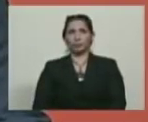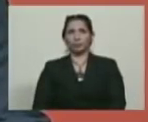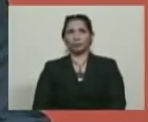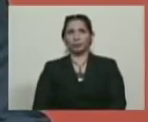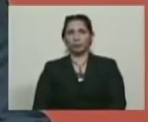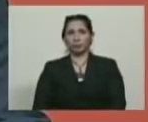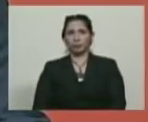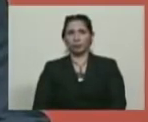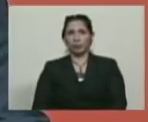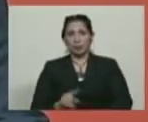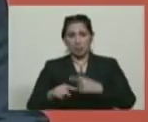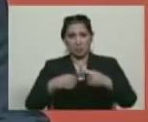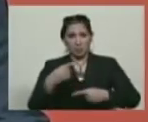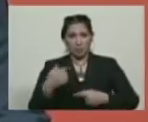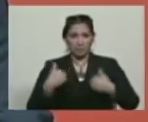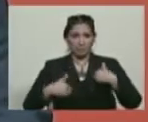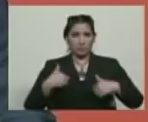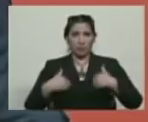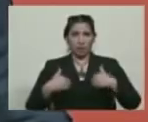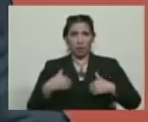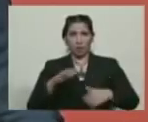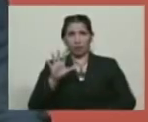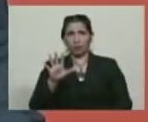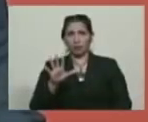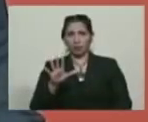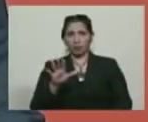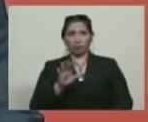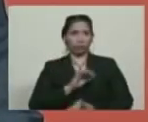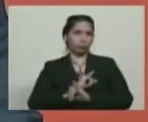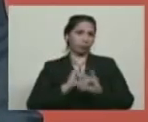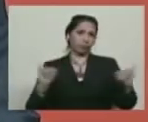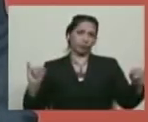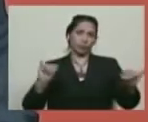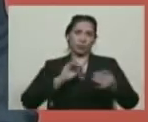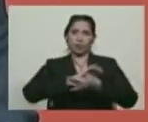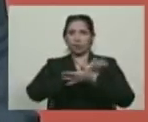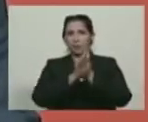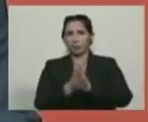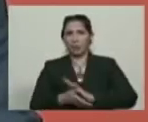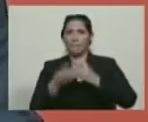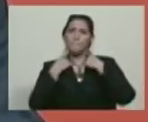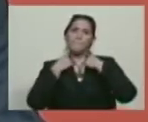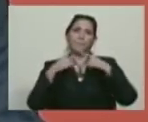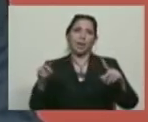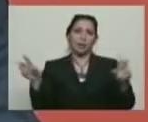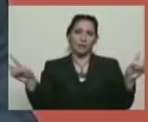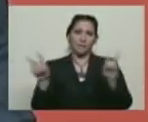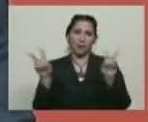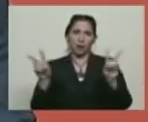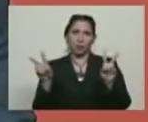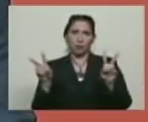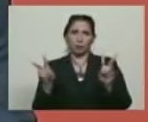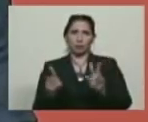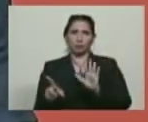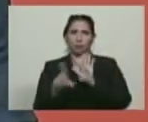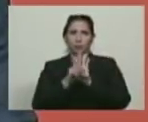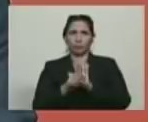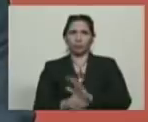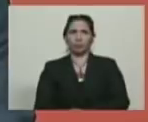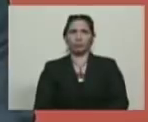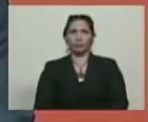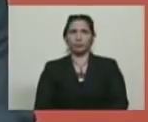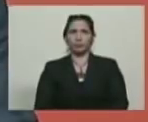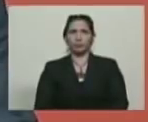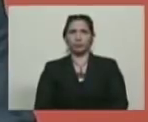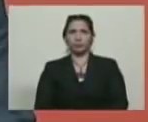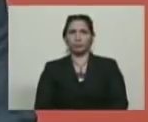miércoles 5 el billete anterior cnc desaparece y pierde su valor legal su valor legal